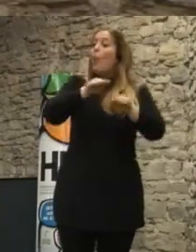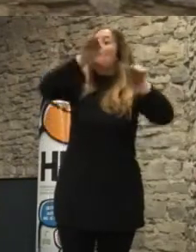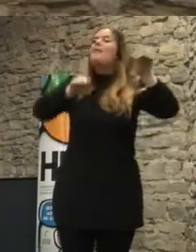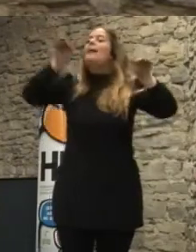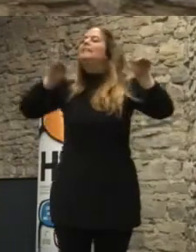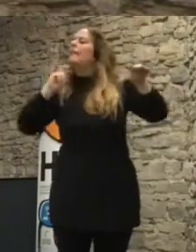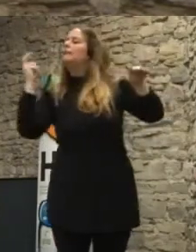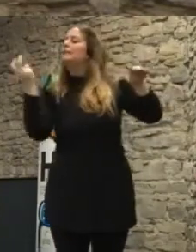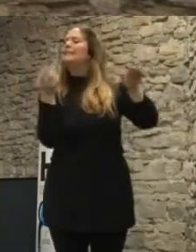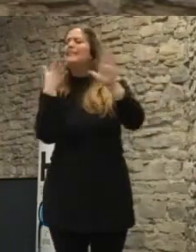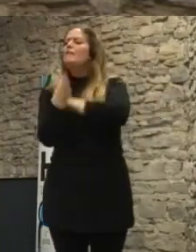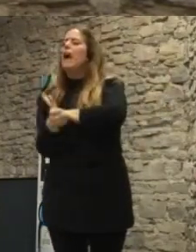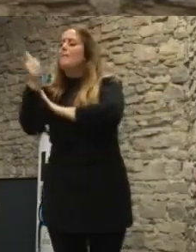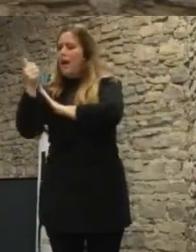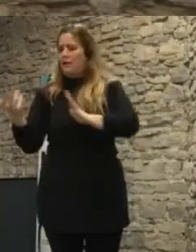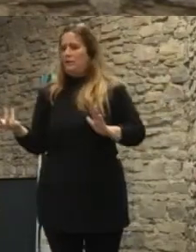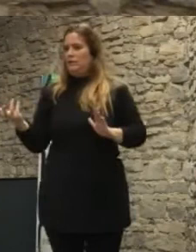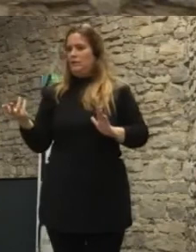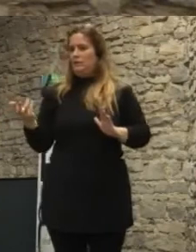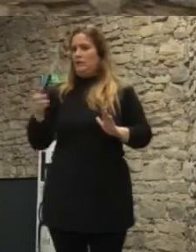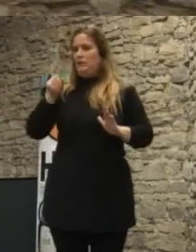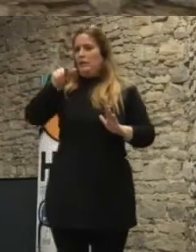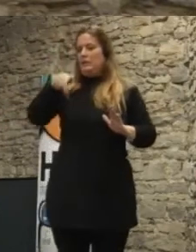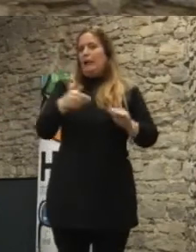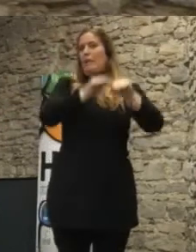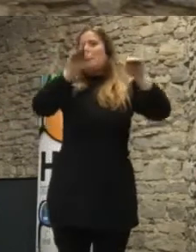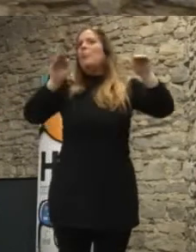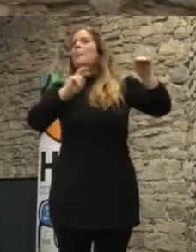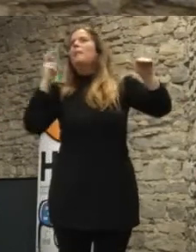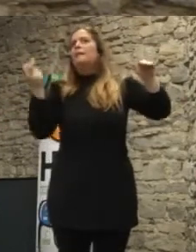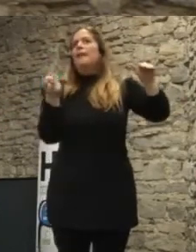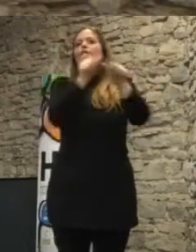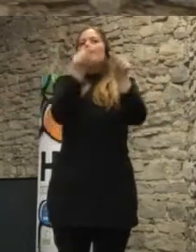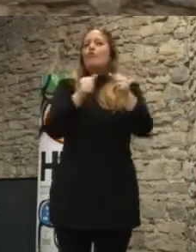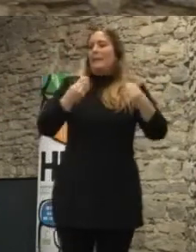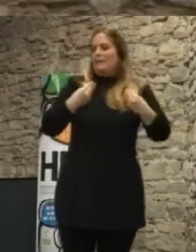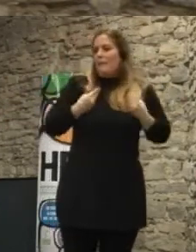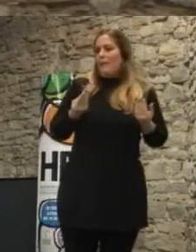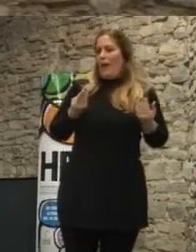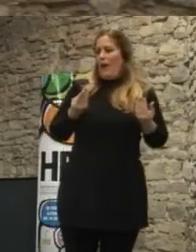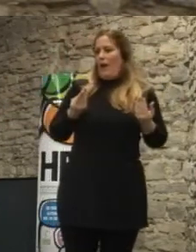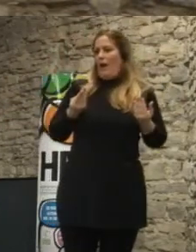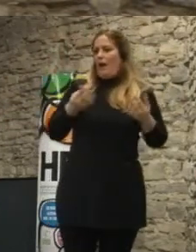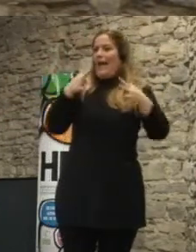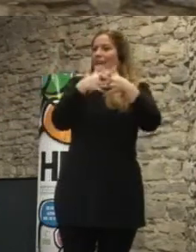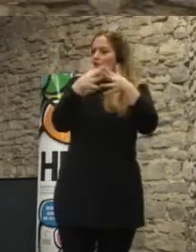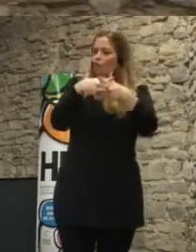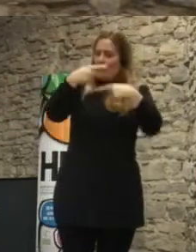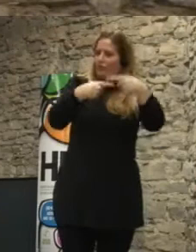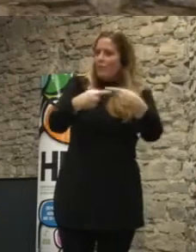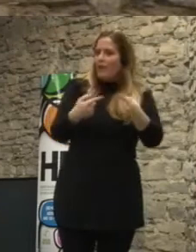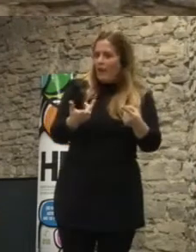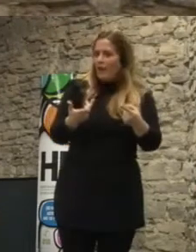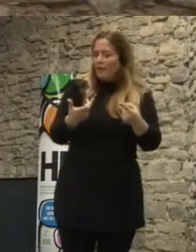allá. Hay diversidad también en estilos de vida, en formas de vida, en estructuras